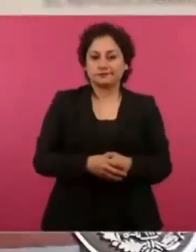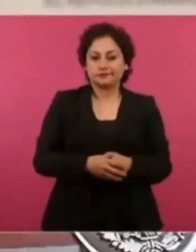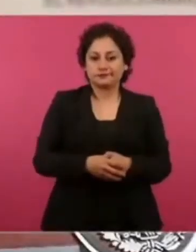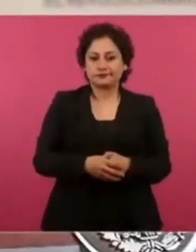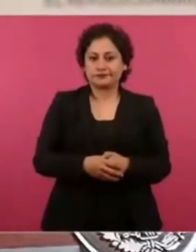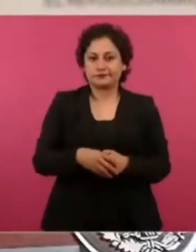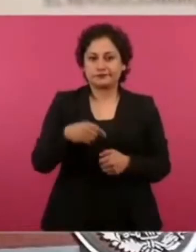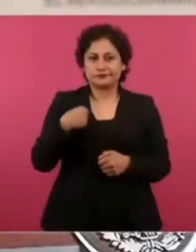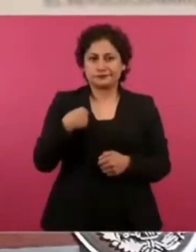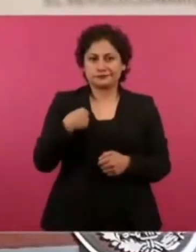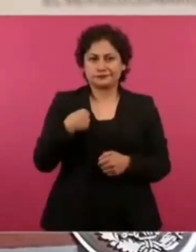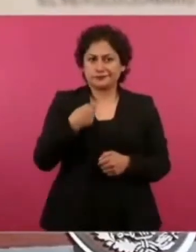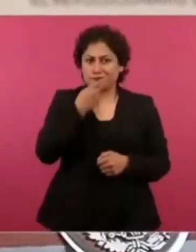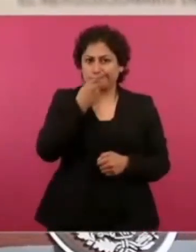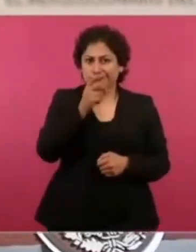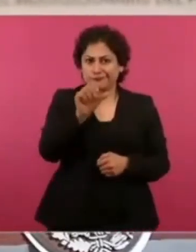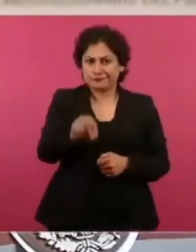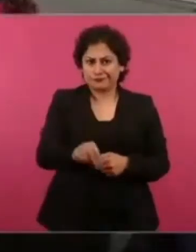Ni lo diré.